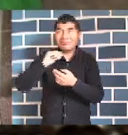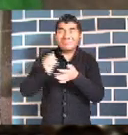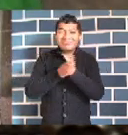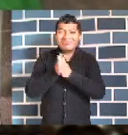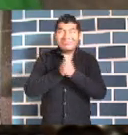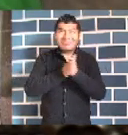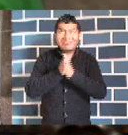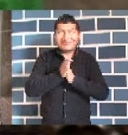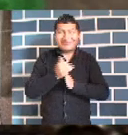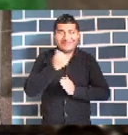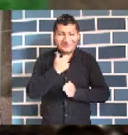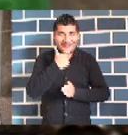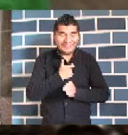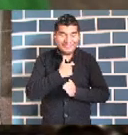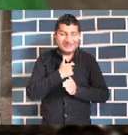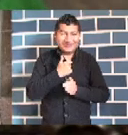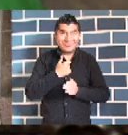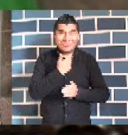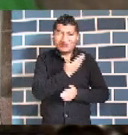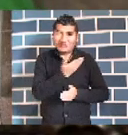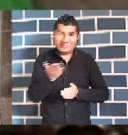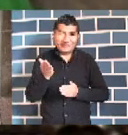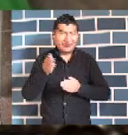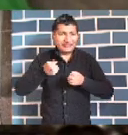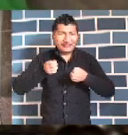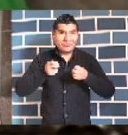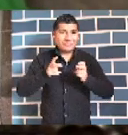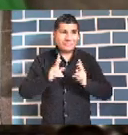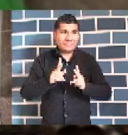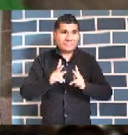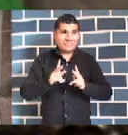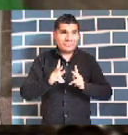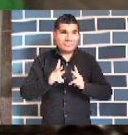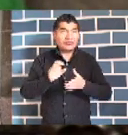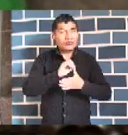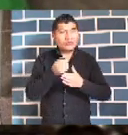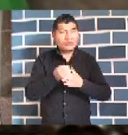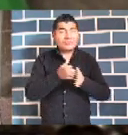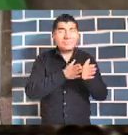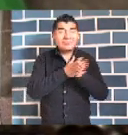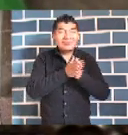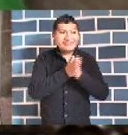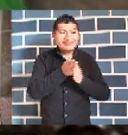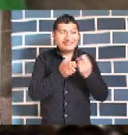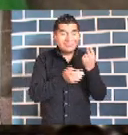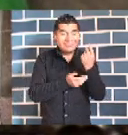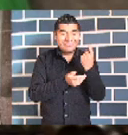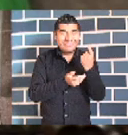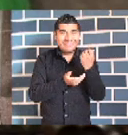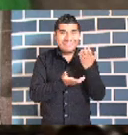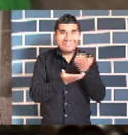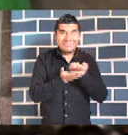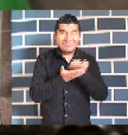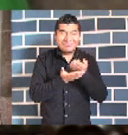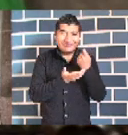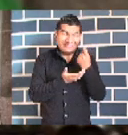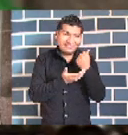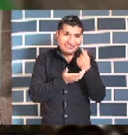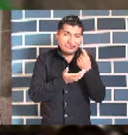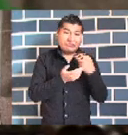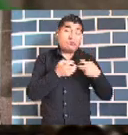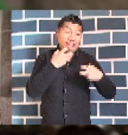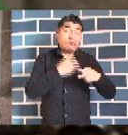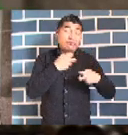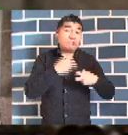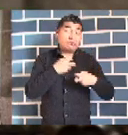mezquinos en muchas oportunidades oa los intereses económicos qué difícil